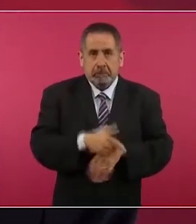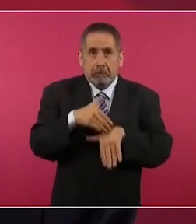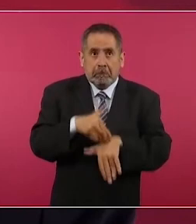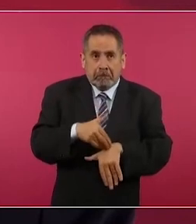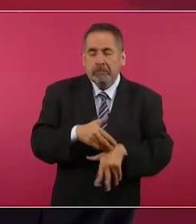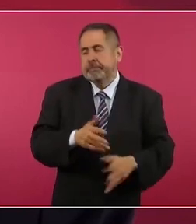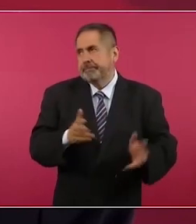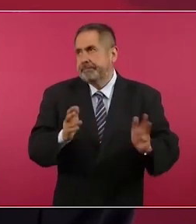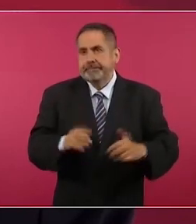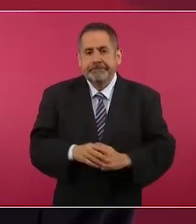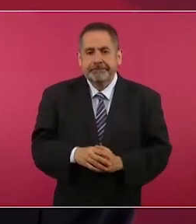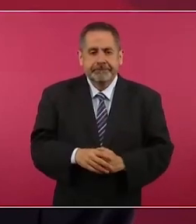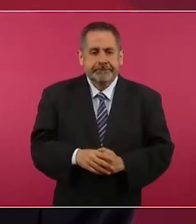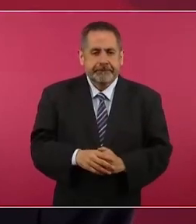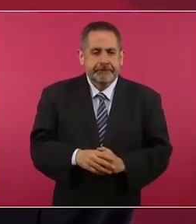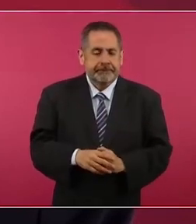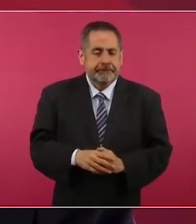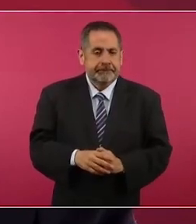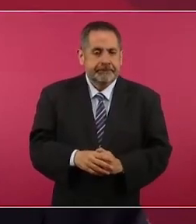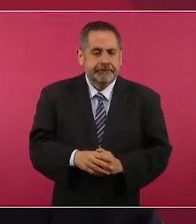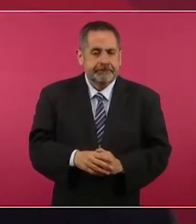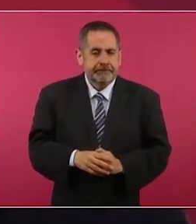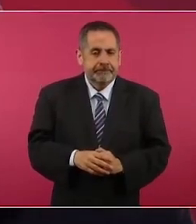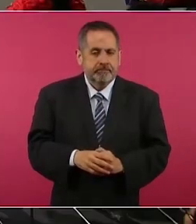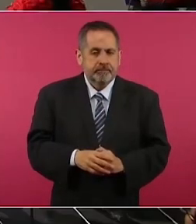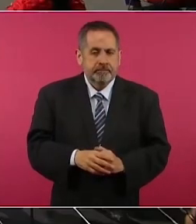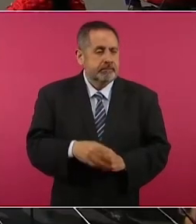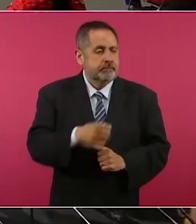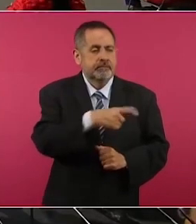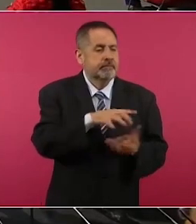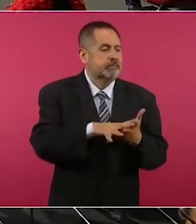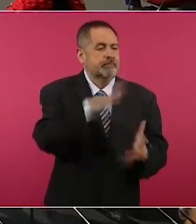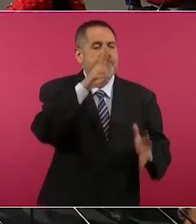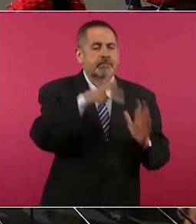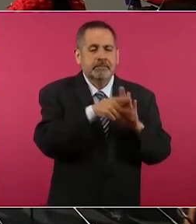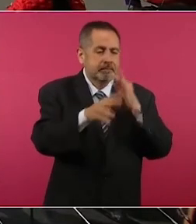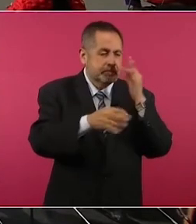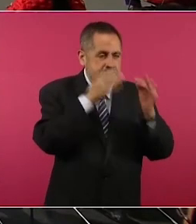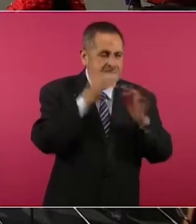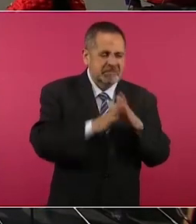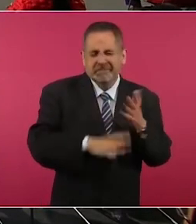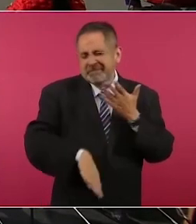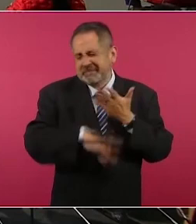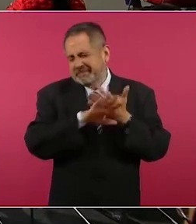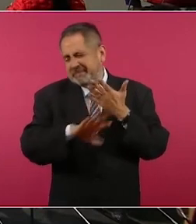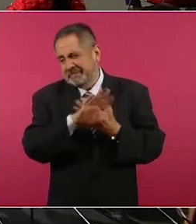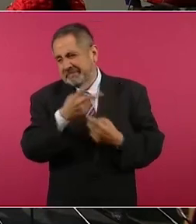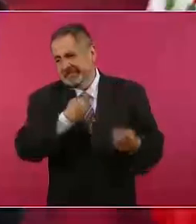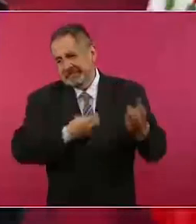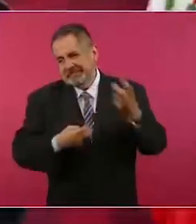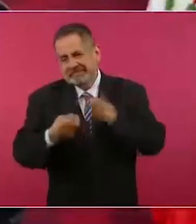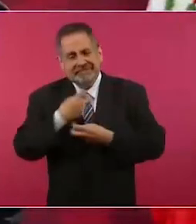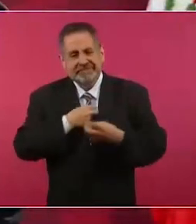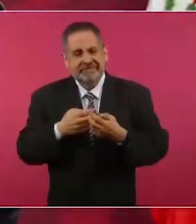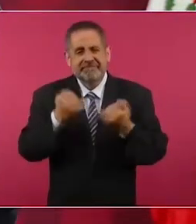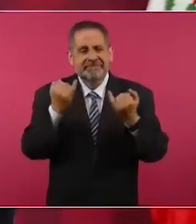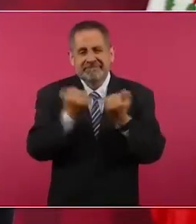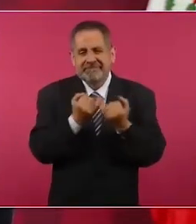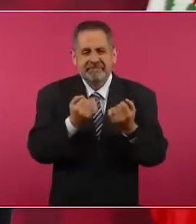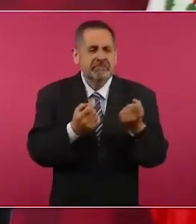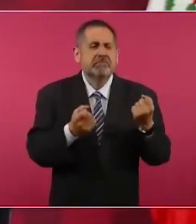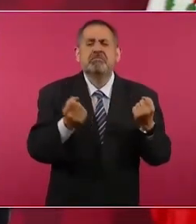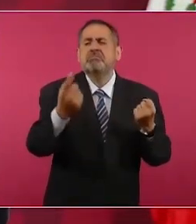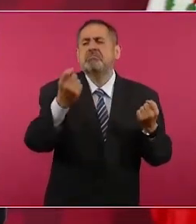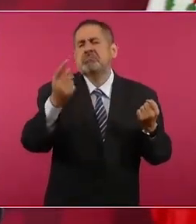Y la mayoría de los medios en contra. con honrosas